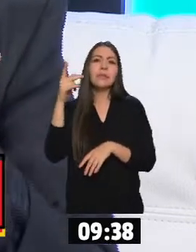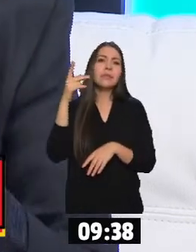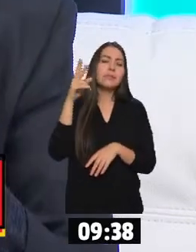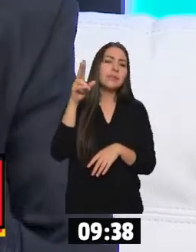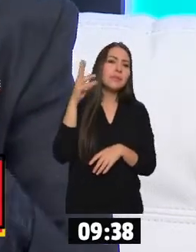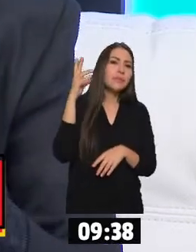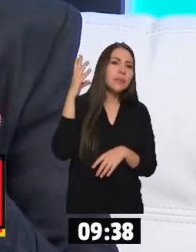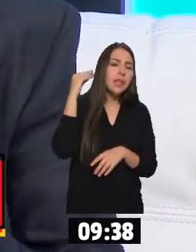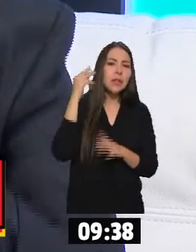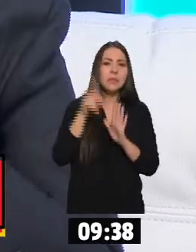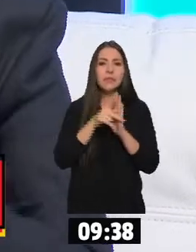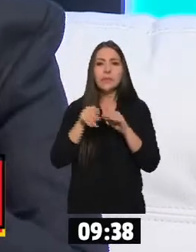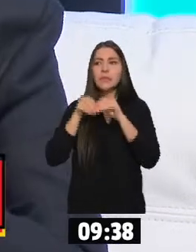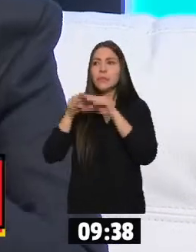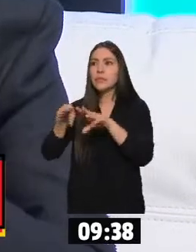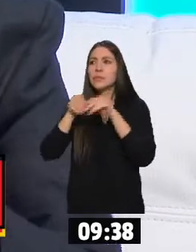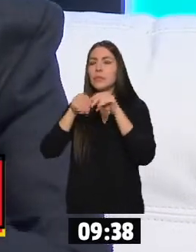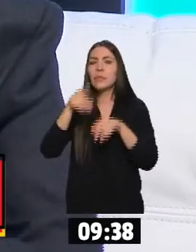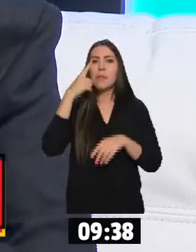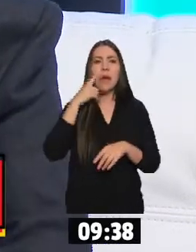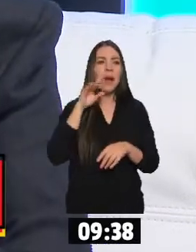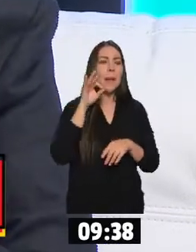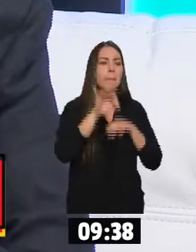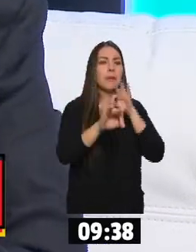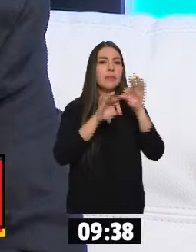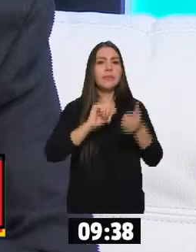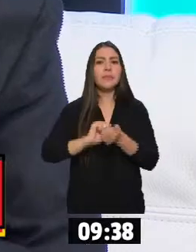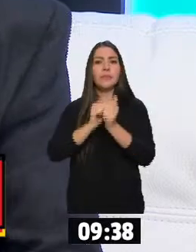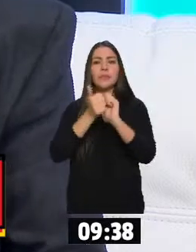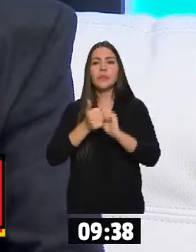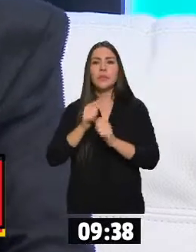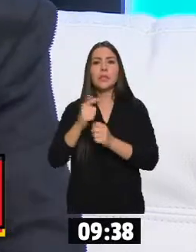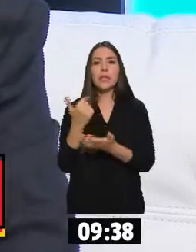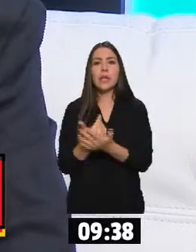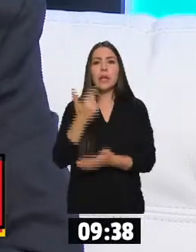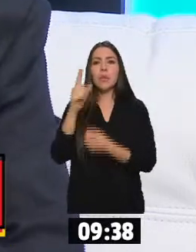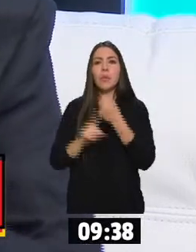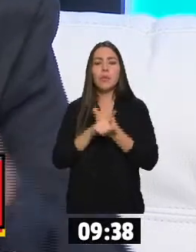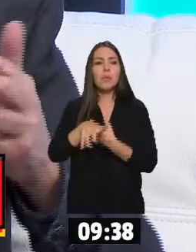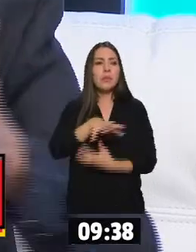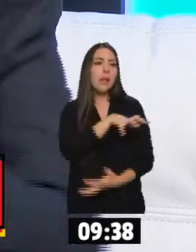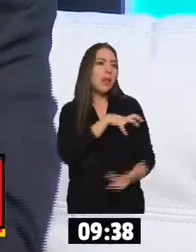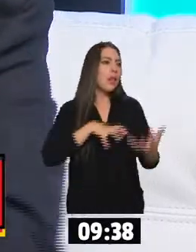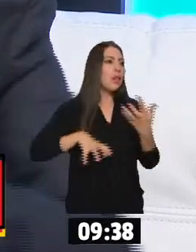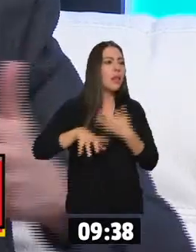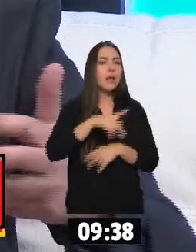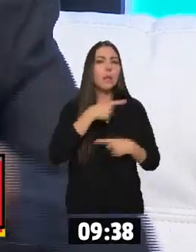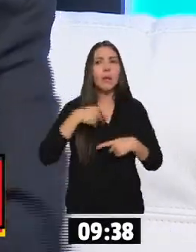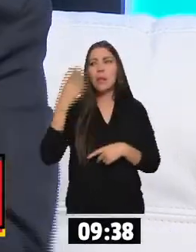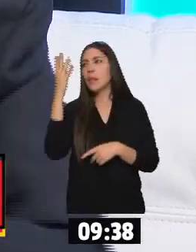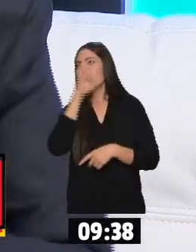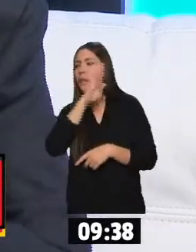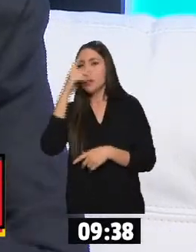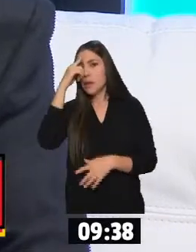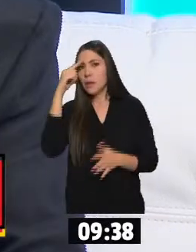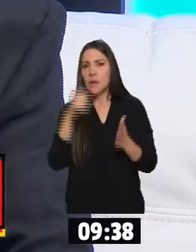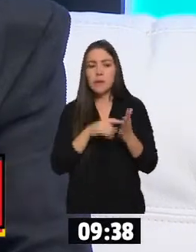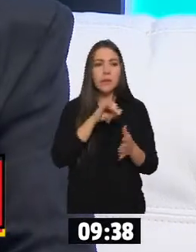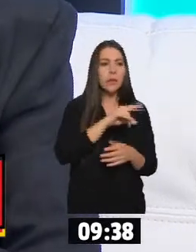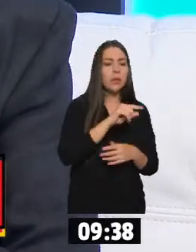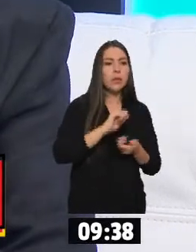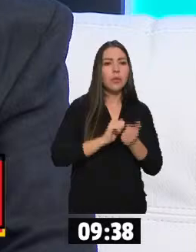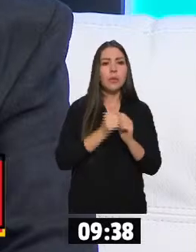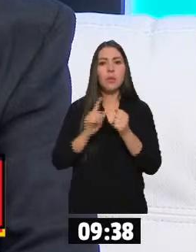pseudopolítica para generar este problema grave de inestabilidad. La cosa es patear el avispero. Generar una